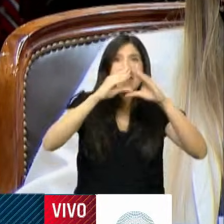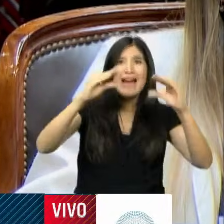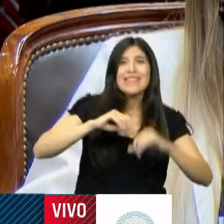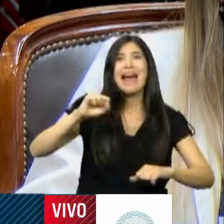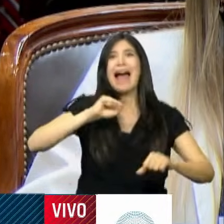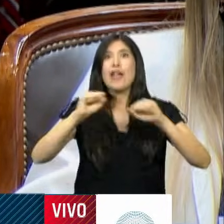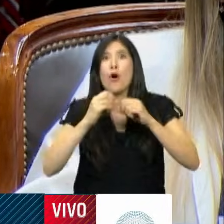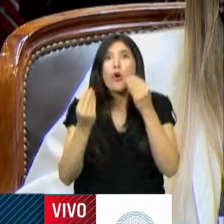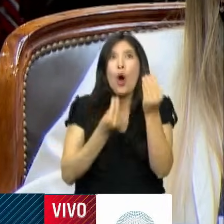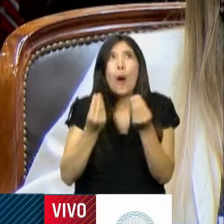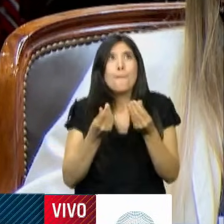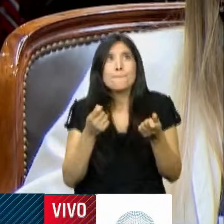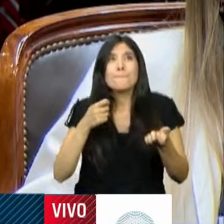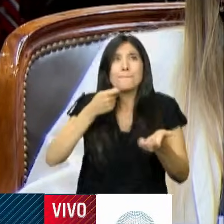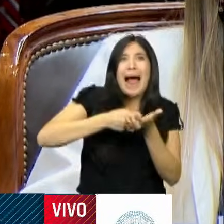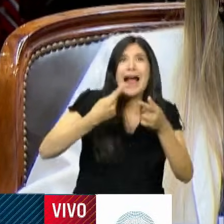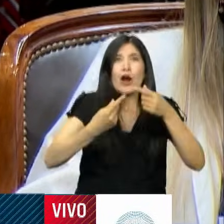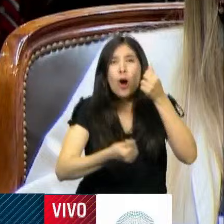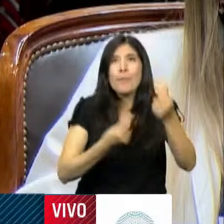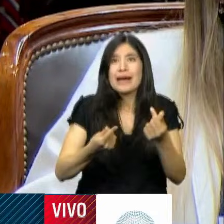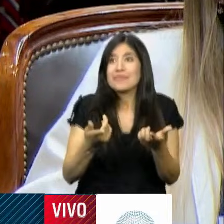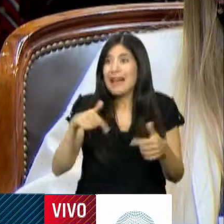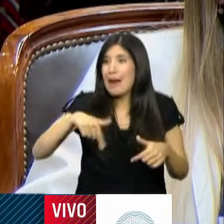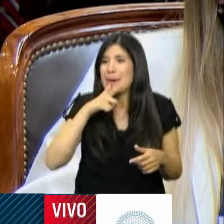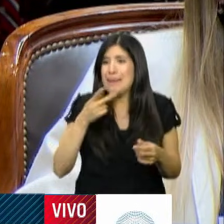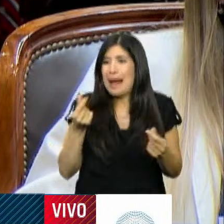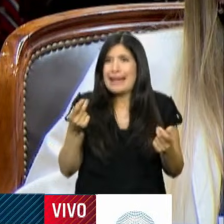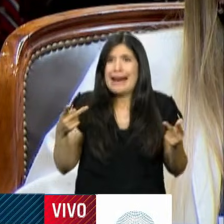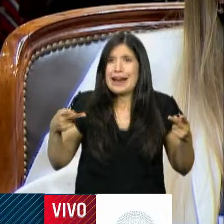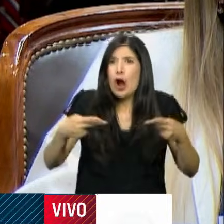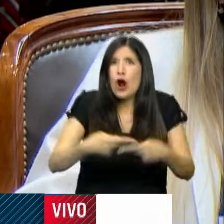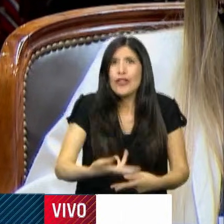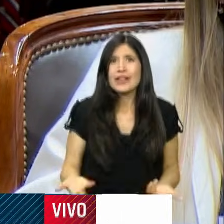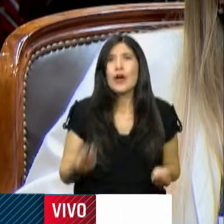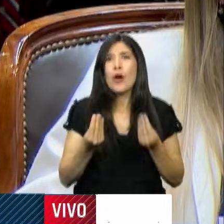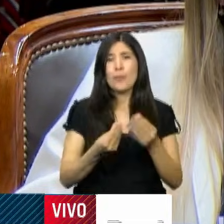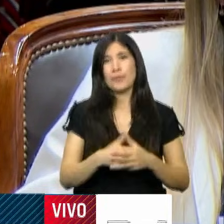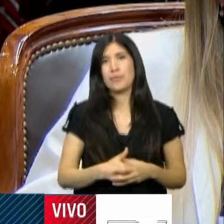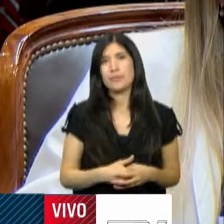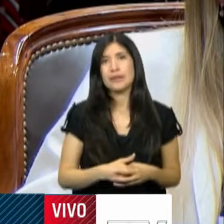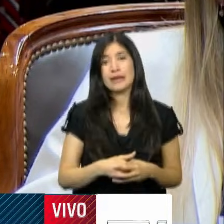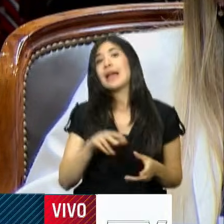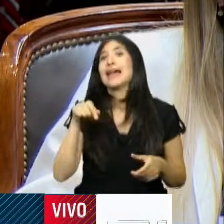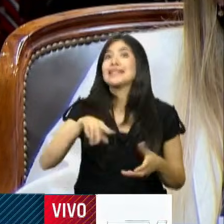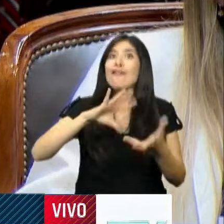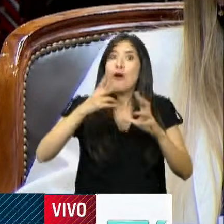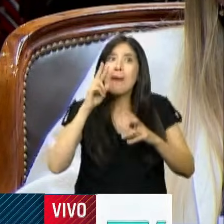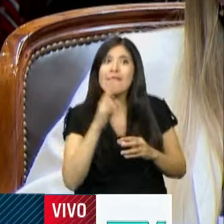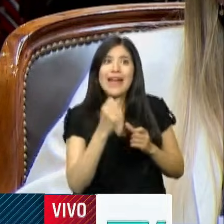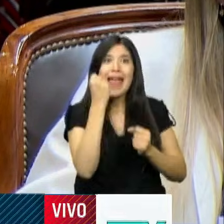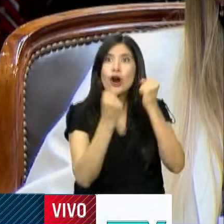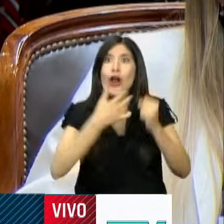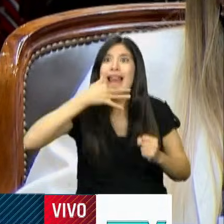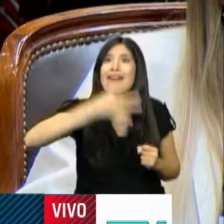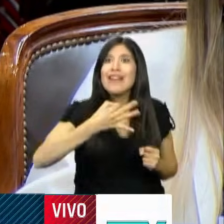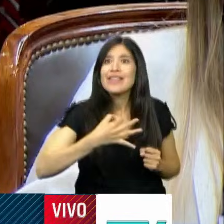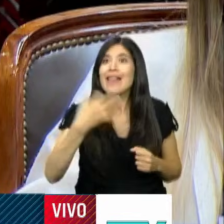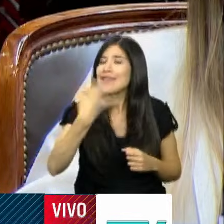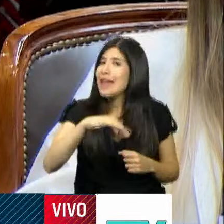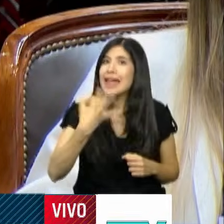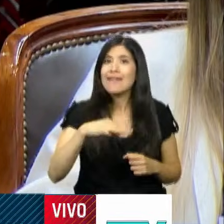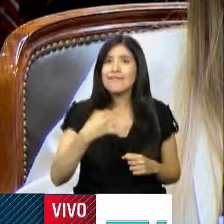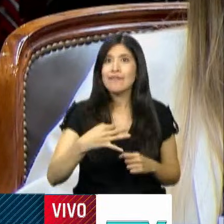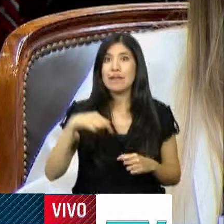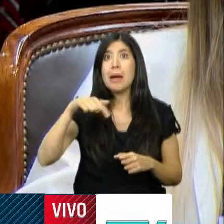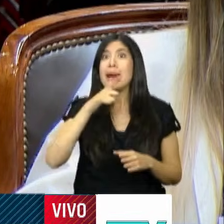Año Nuevo, con restricciones al consumo. Esa mirada sobre la economía real es la mirada que